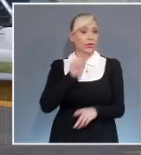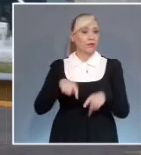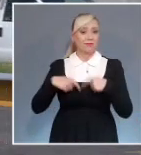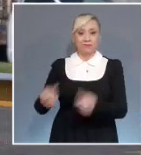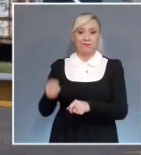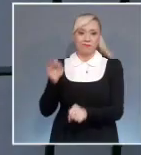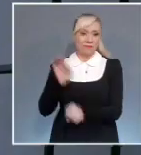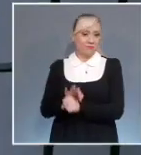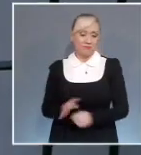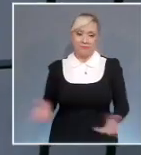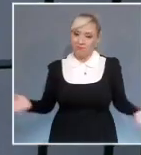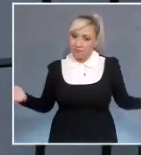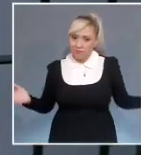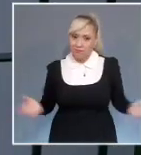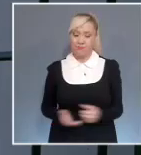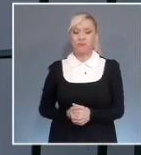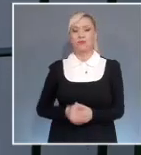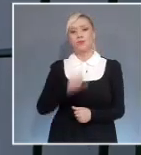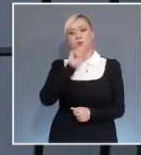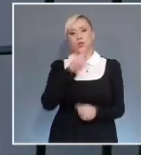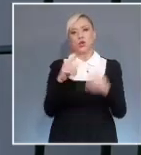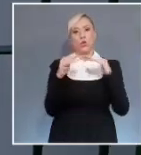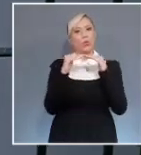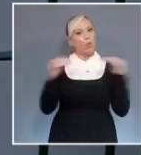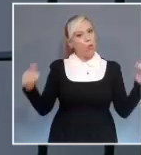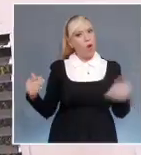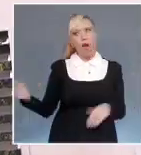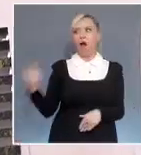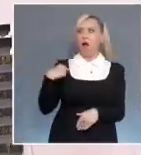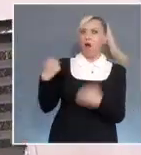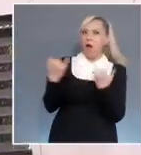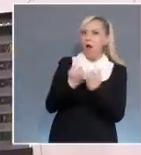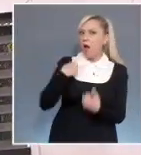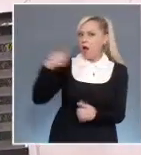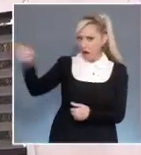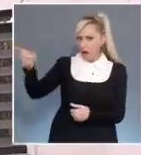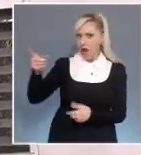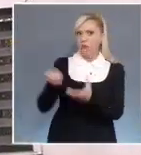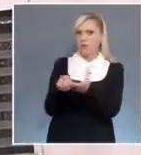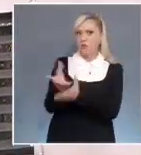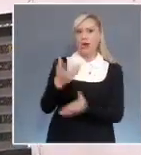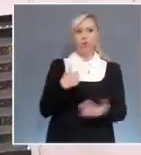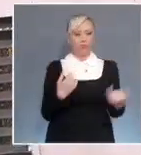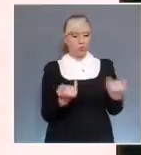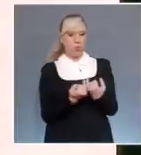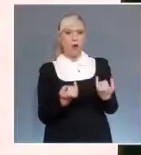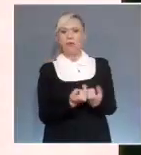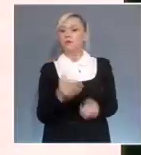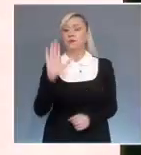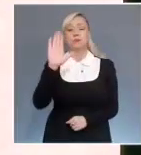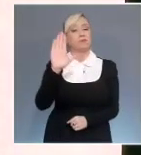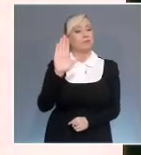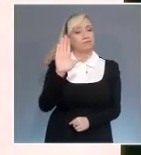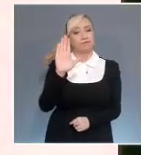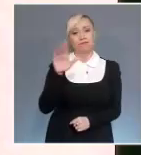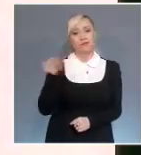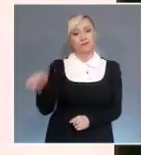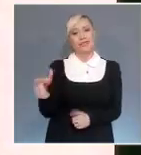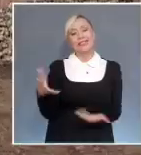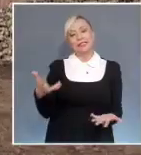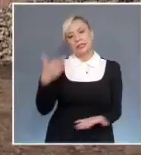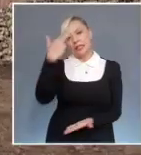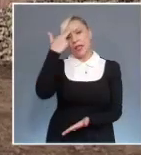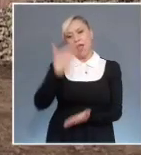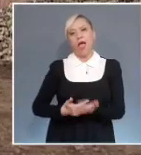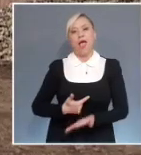el derecho de igualdad, ya que no constituye una exclusión que atente contra los derechos fundamentales, pues se justifica objetiva